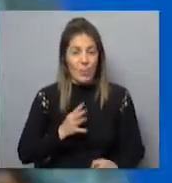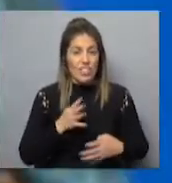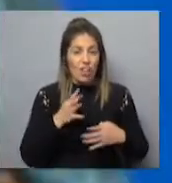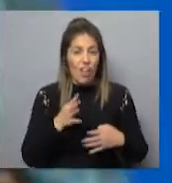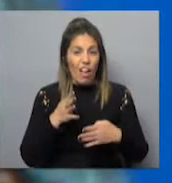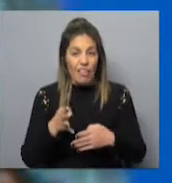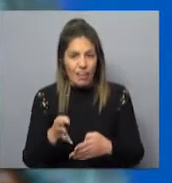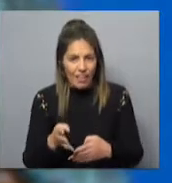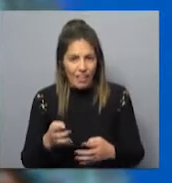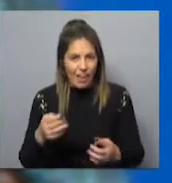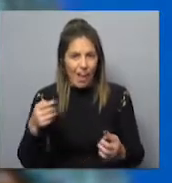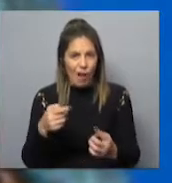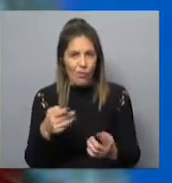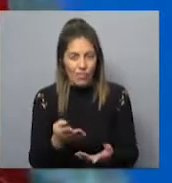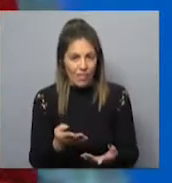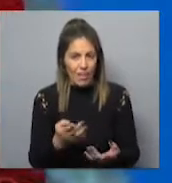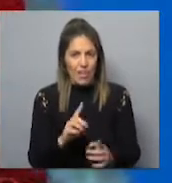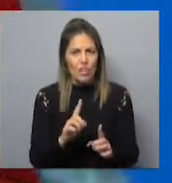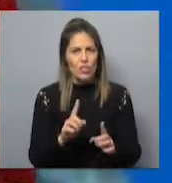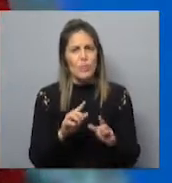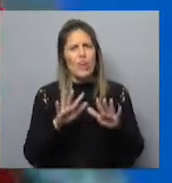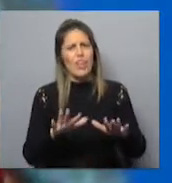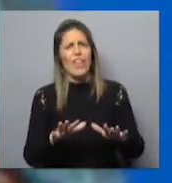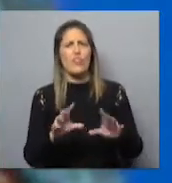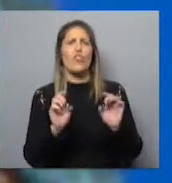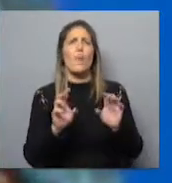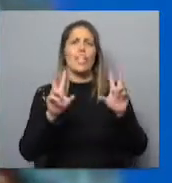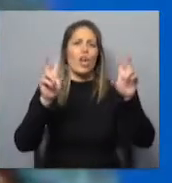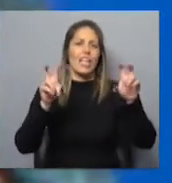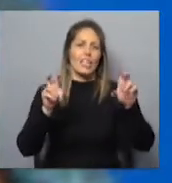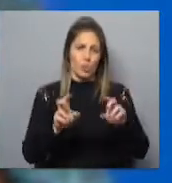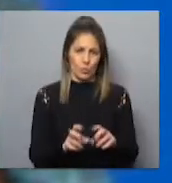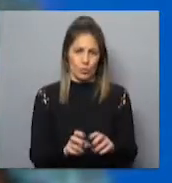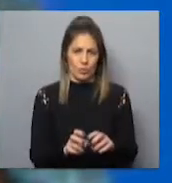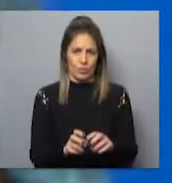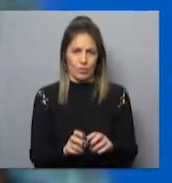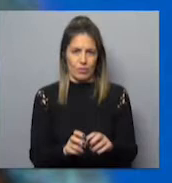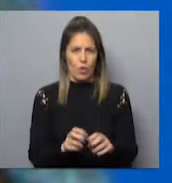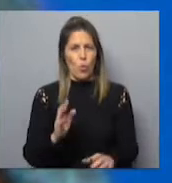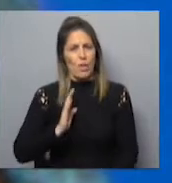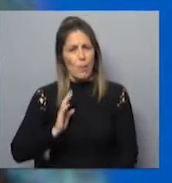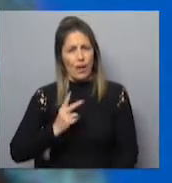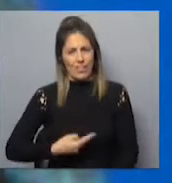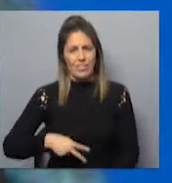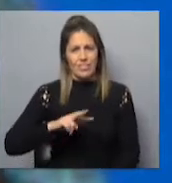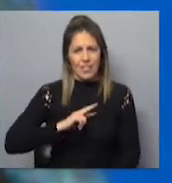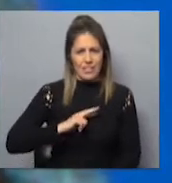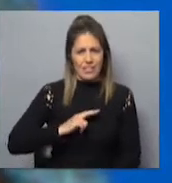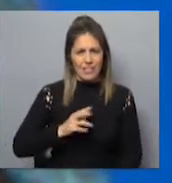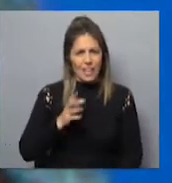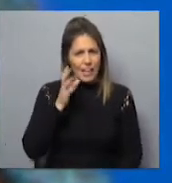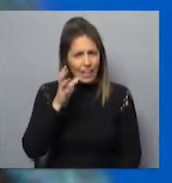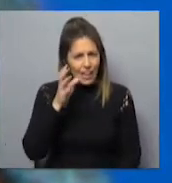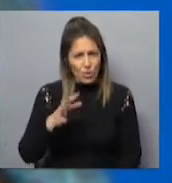entonces como para no quedarnos con el titular no es decir una mujer trans tiene que dejar su